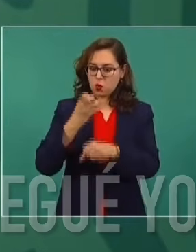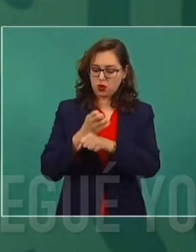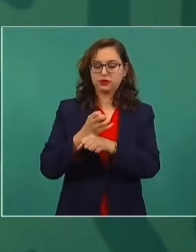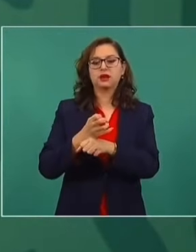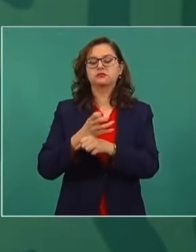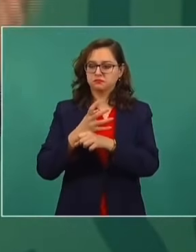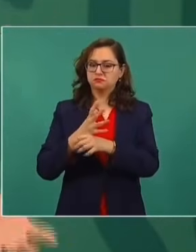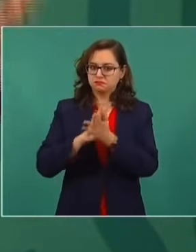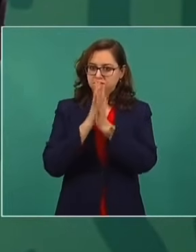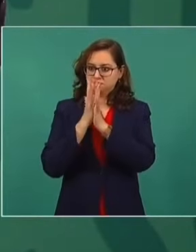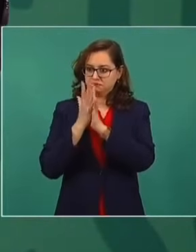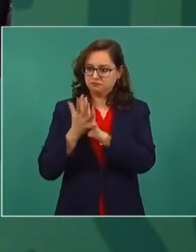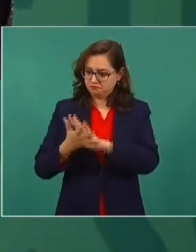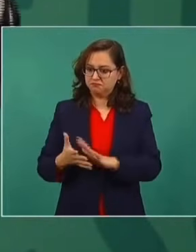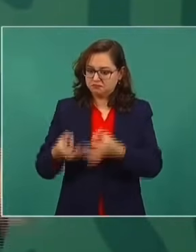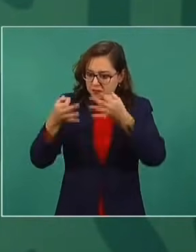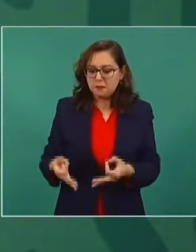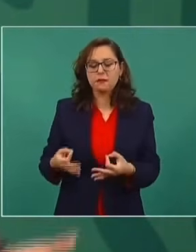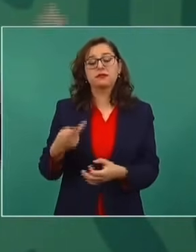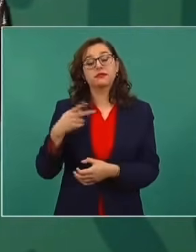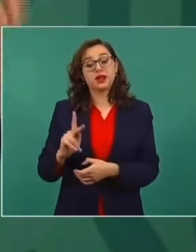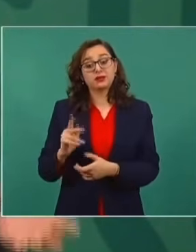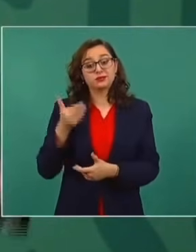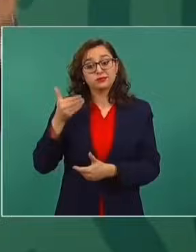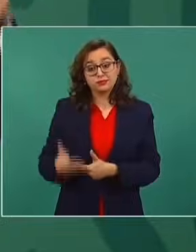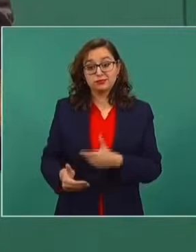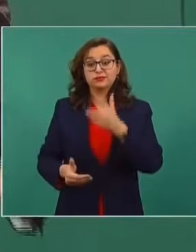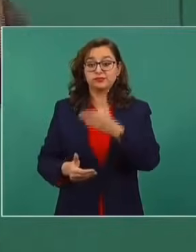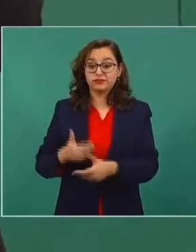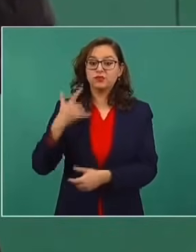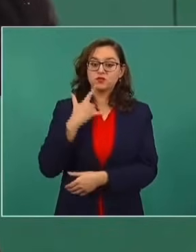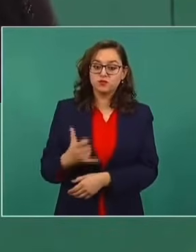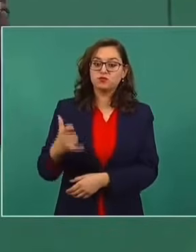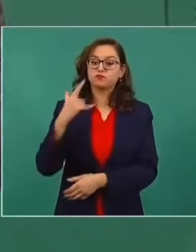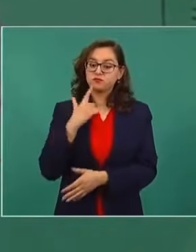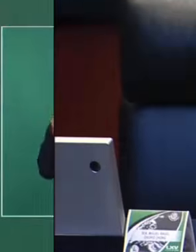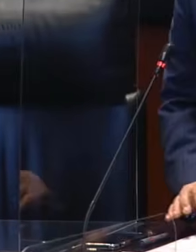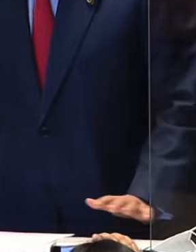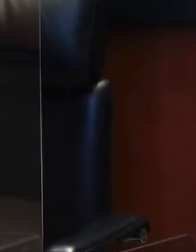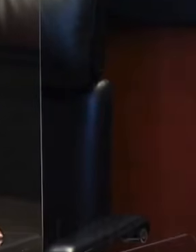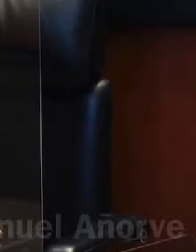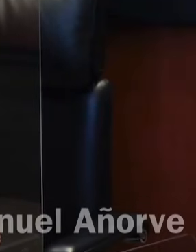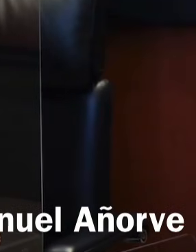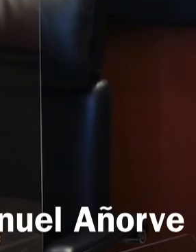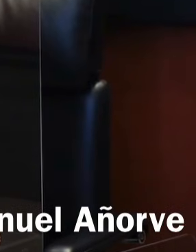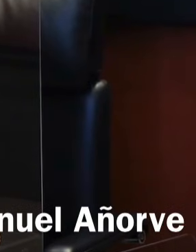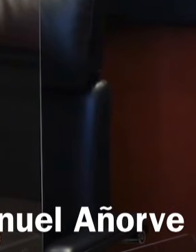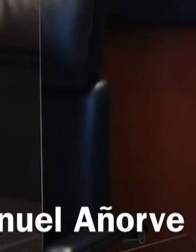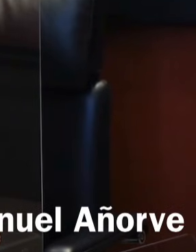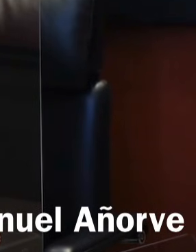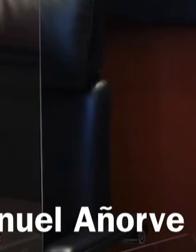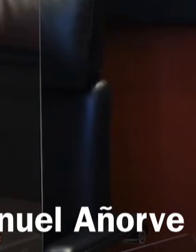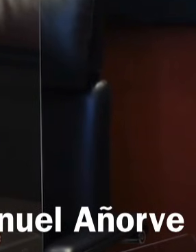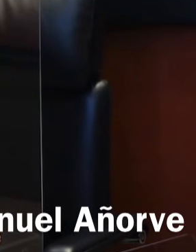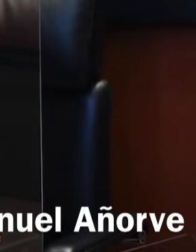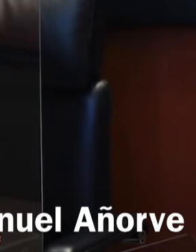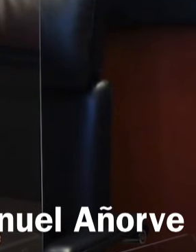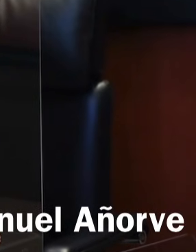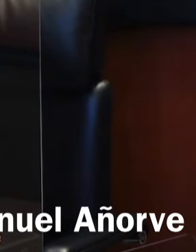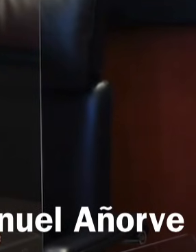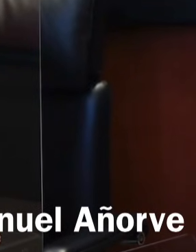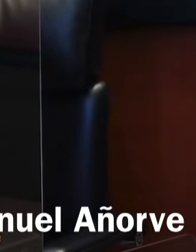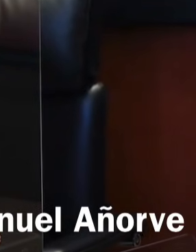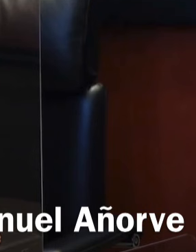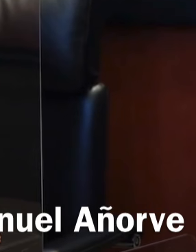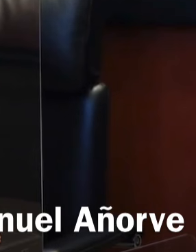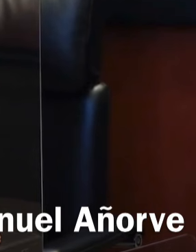transformación, pero es un proceso. Tiene uno que remar contra la corriente. Hoy en la mañana escuché al señor presidente de la República,